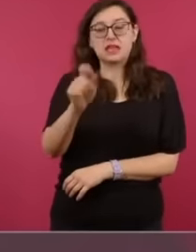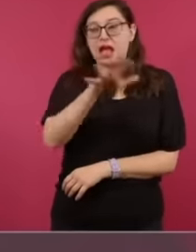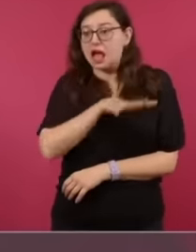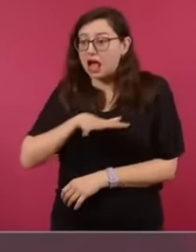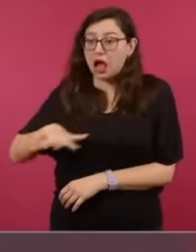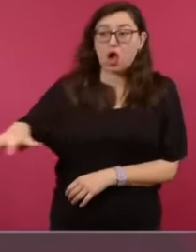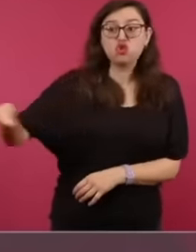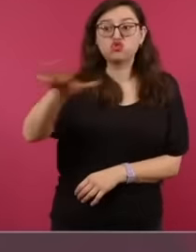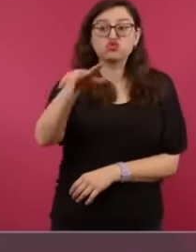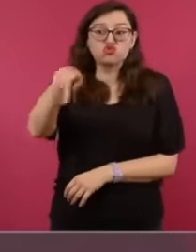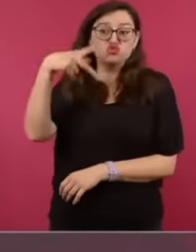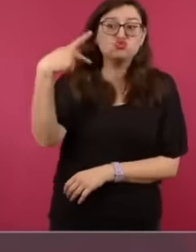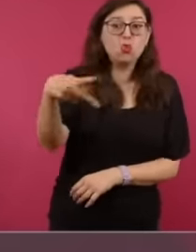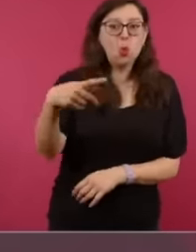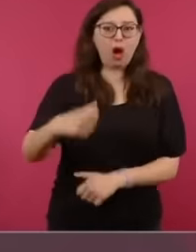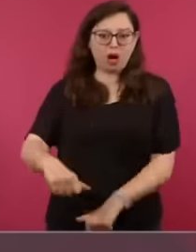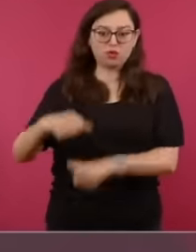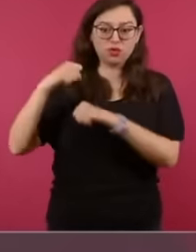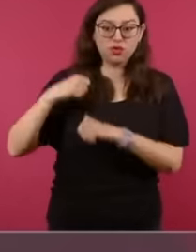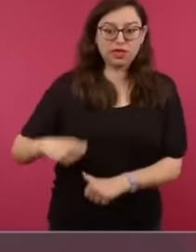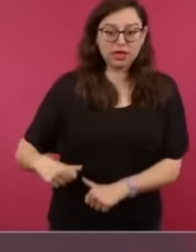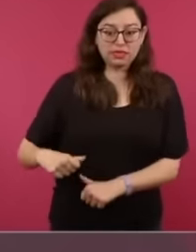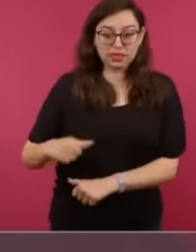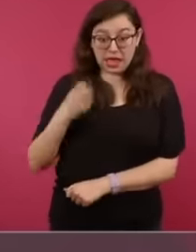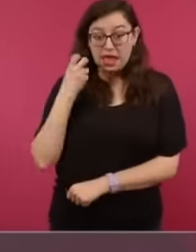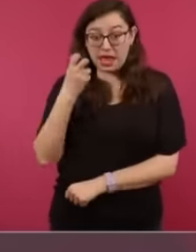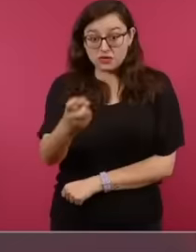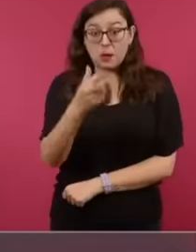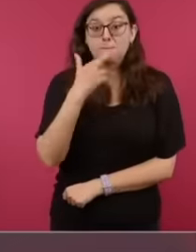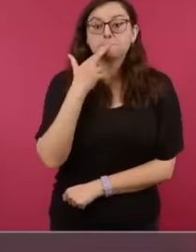Es el mejor sistema político